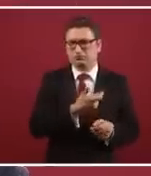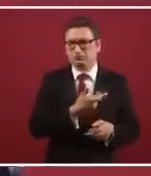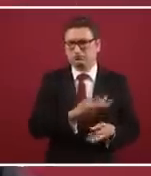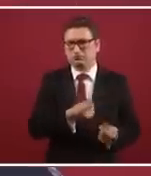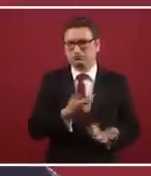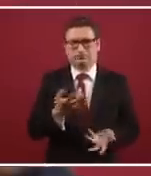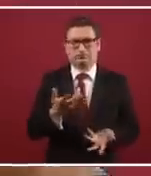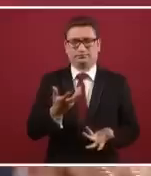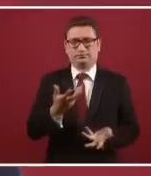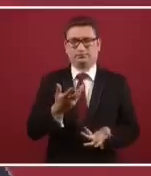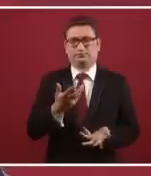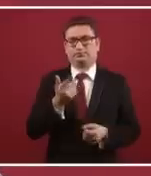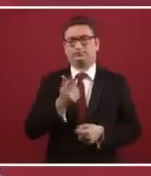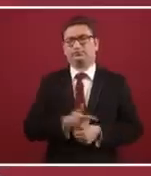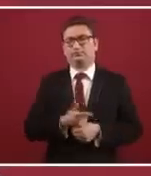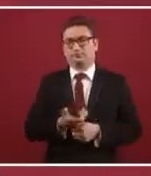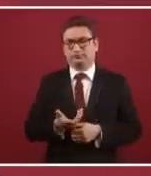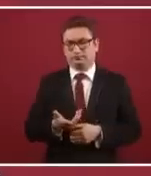O sea,